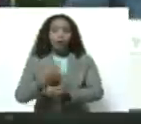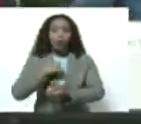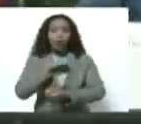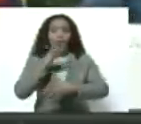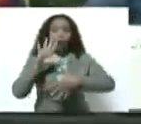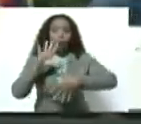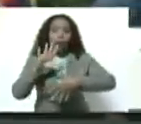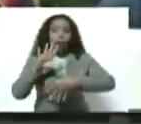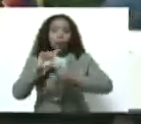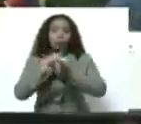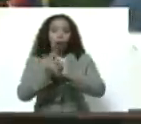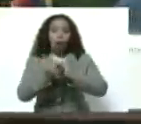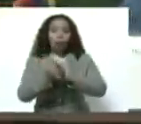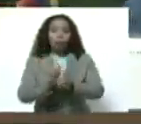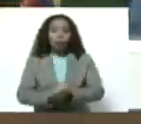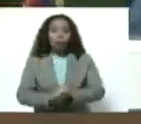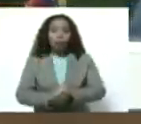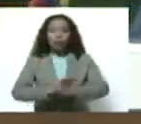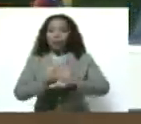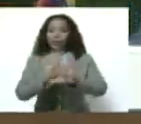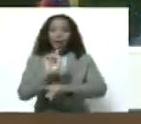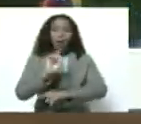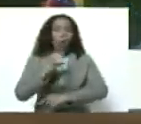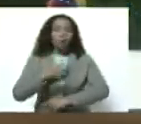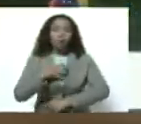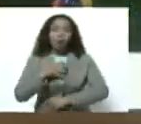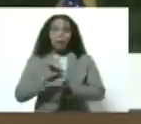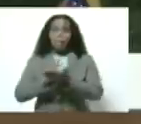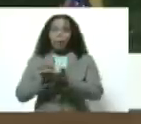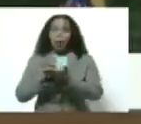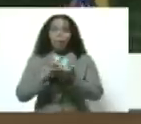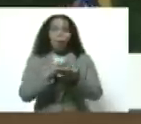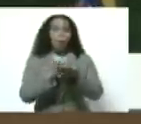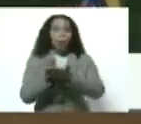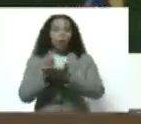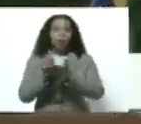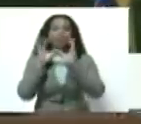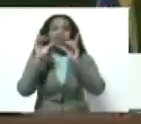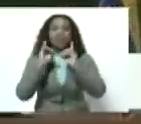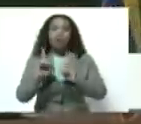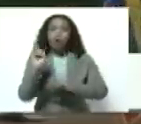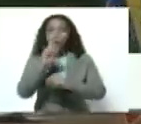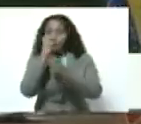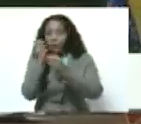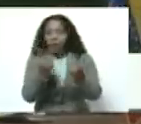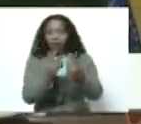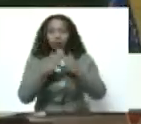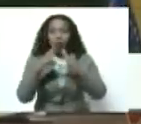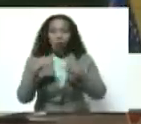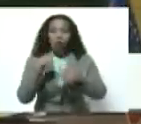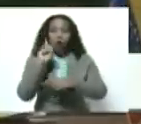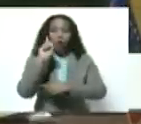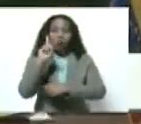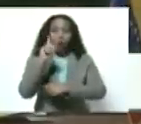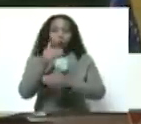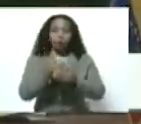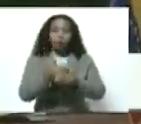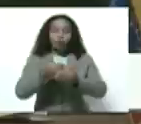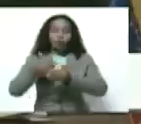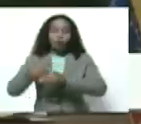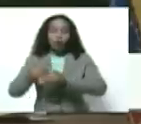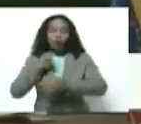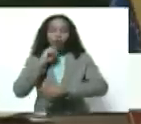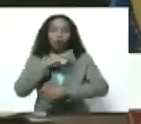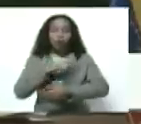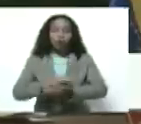América cambió. Ya no son posibles las exclusiones. La decisión de no invitar a todos es un retroceso